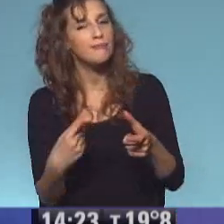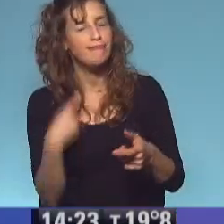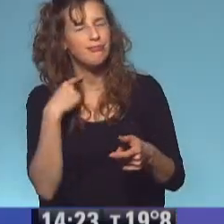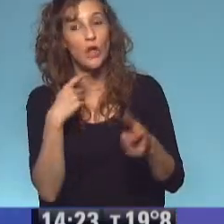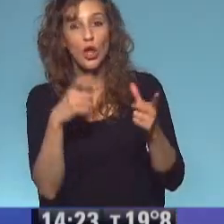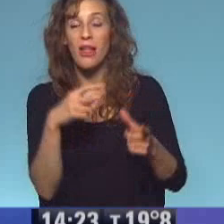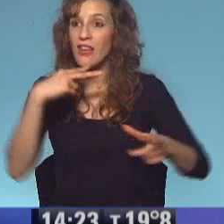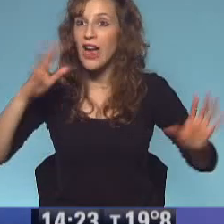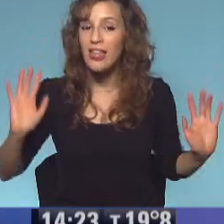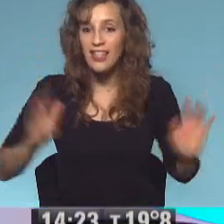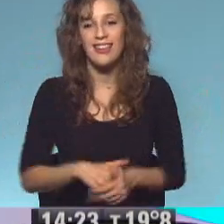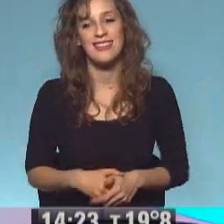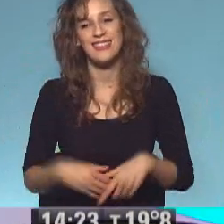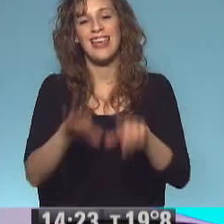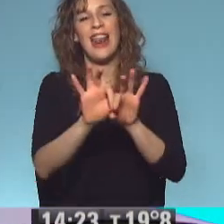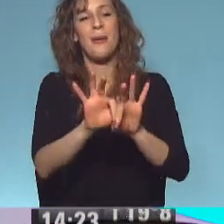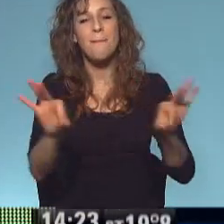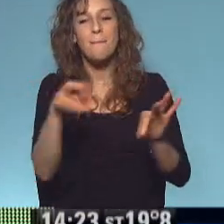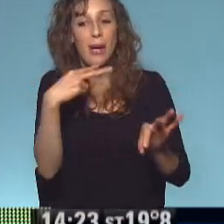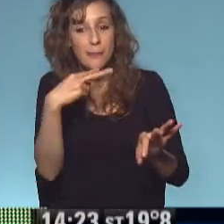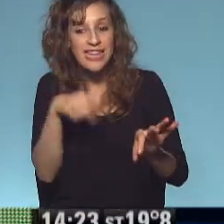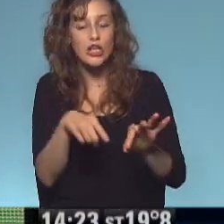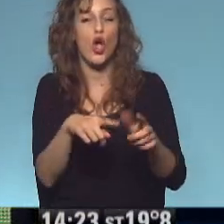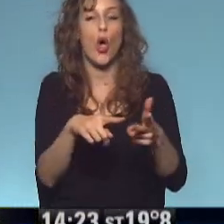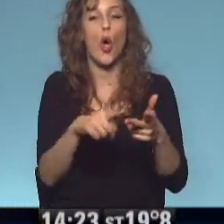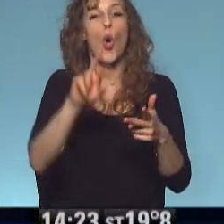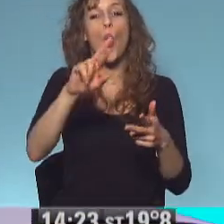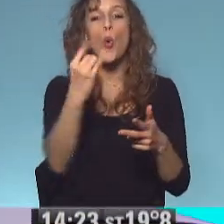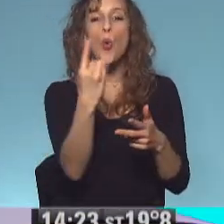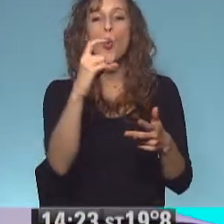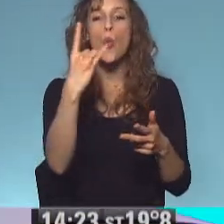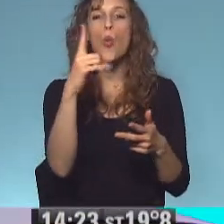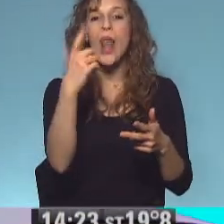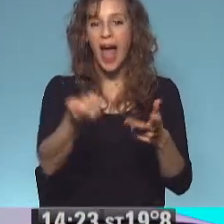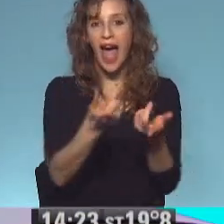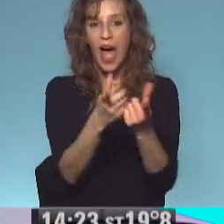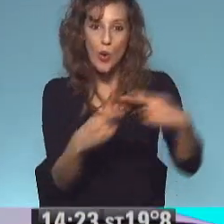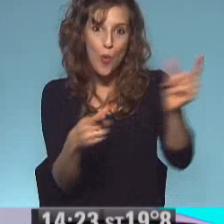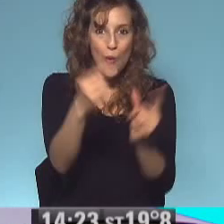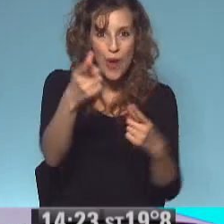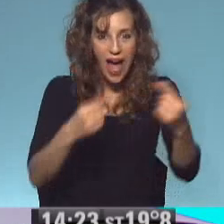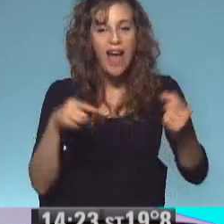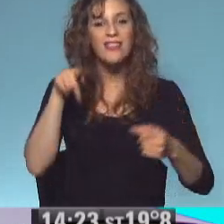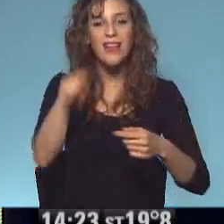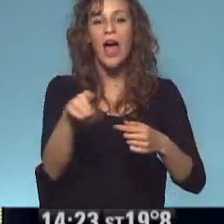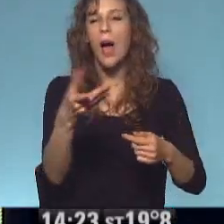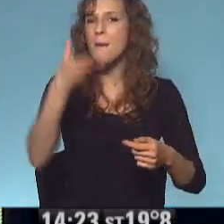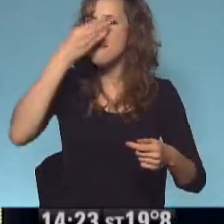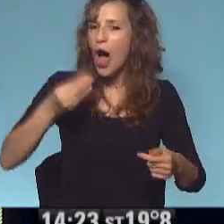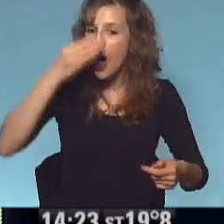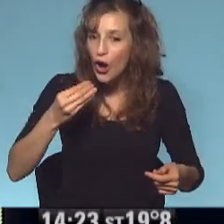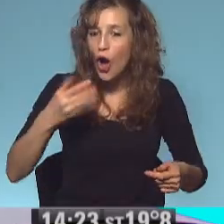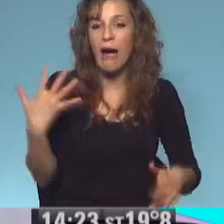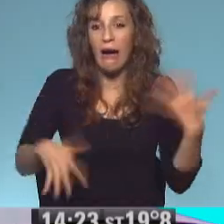bien. Pepino. Pepino, bien. Rúcula. Bien. Algo verde que pizarrón. No es una verdura. Moco, digo, bien.